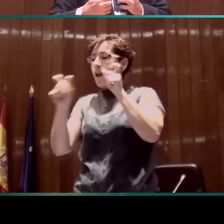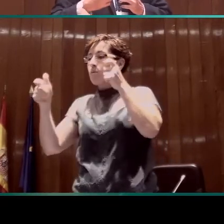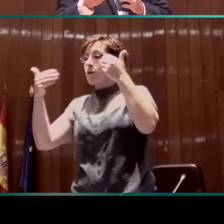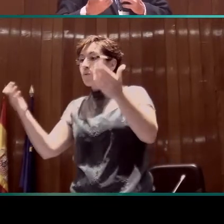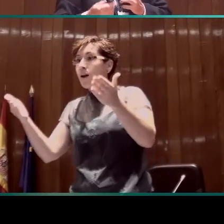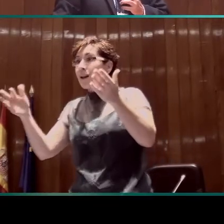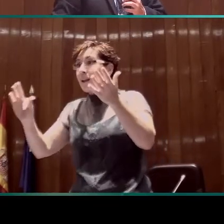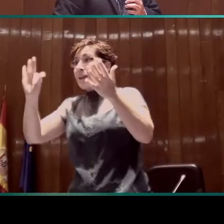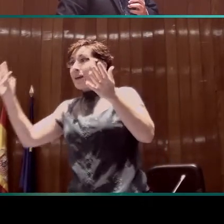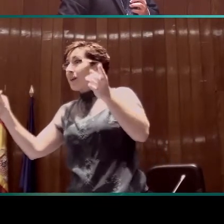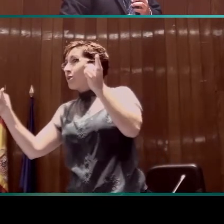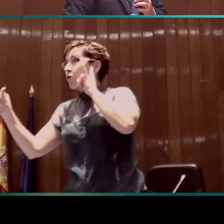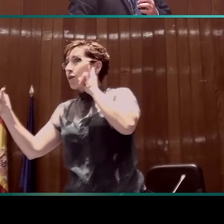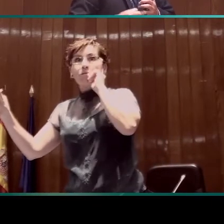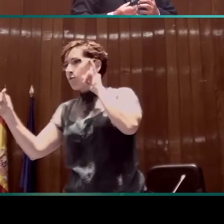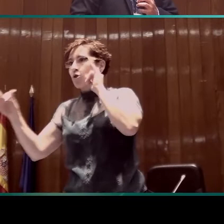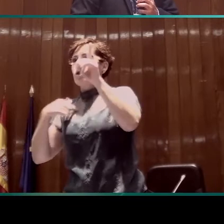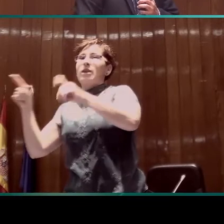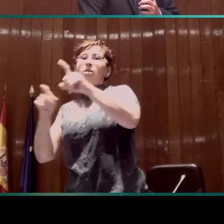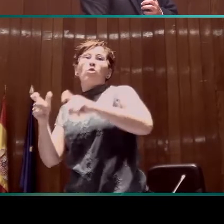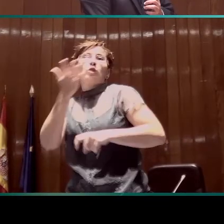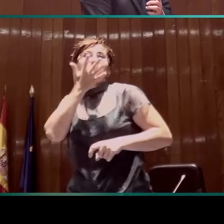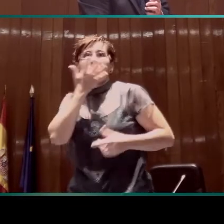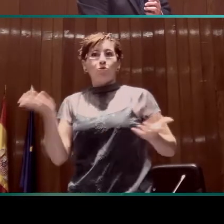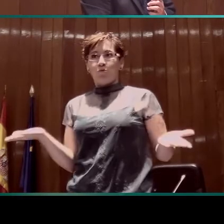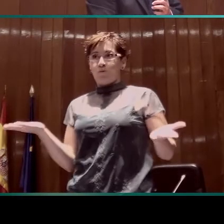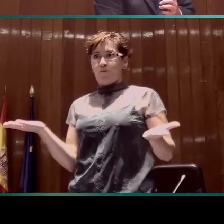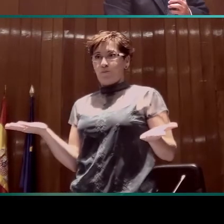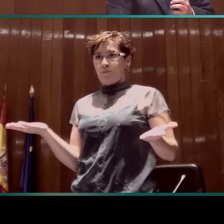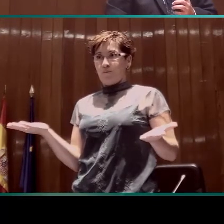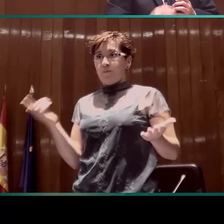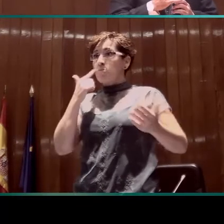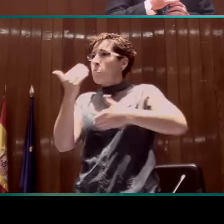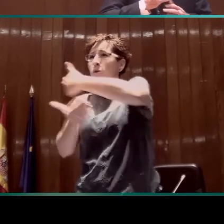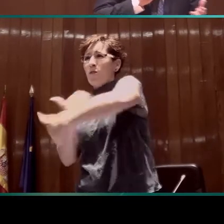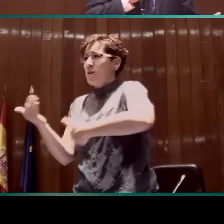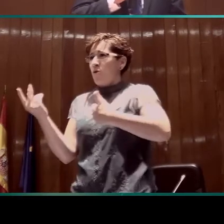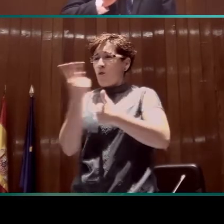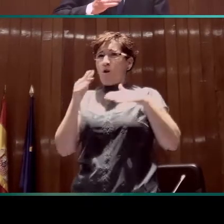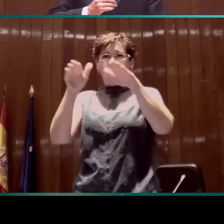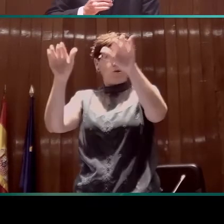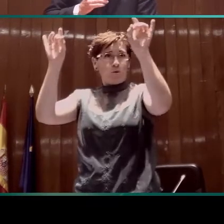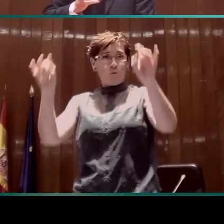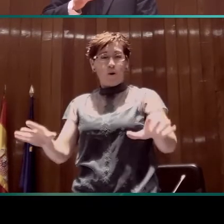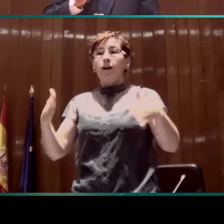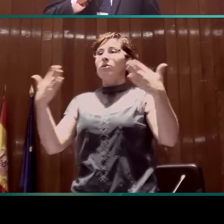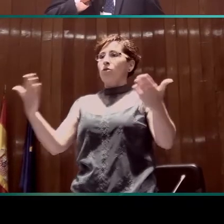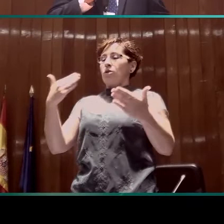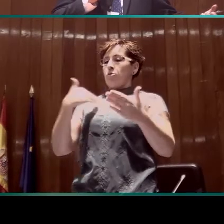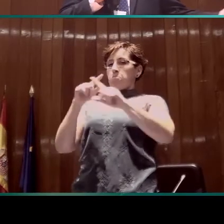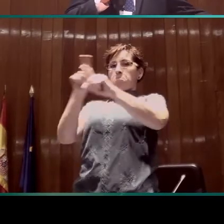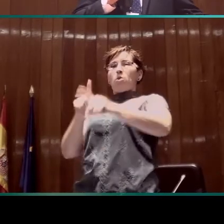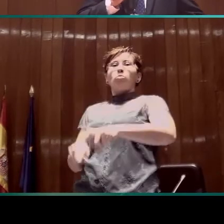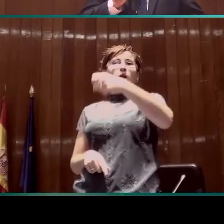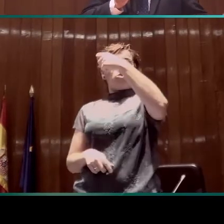producir signos. La pregunta que nos hacemos es, hacemos dos preguntas. Una de ellas era la